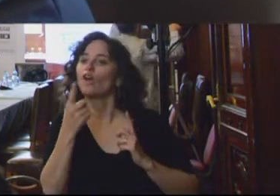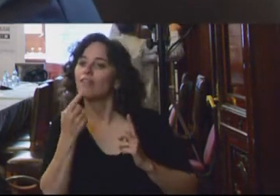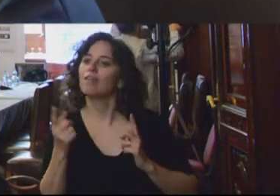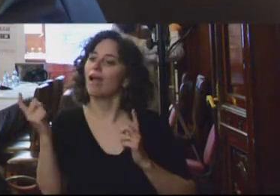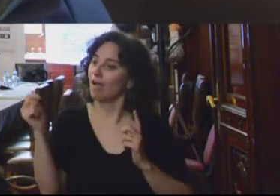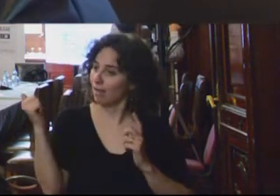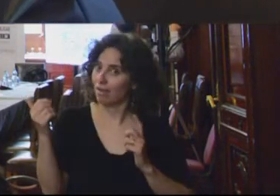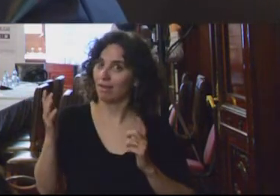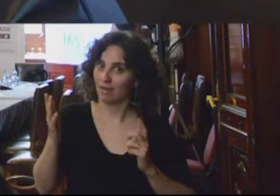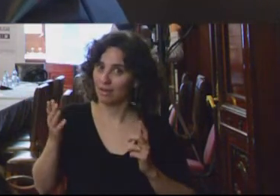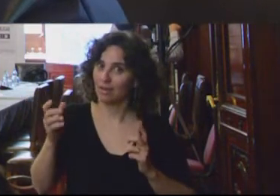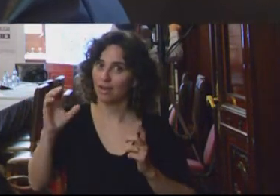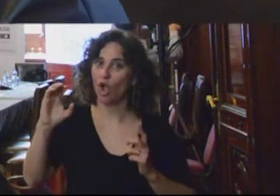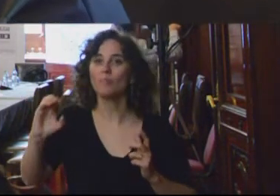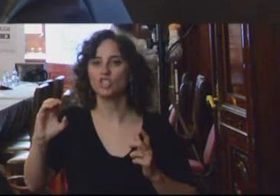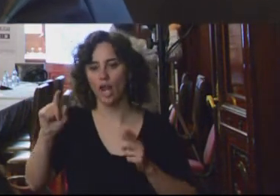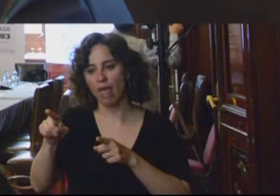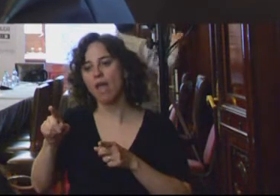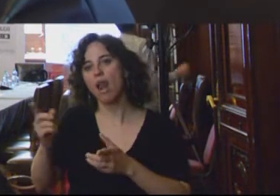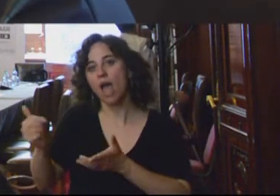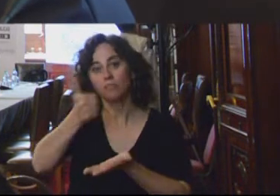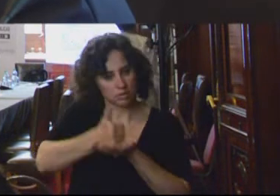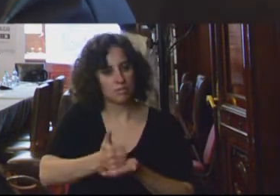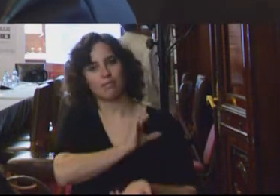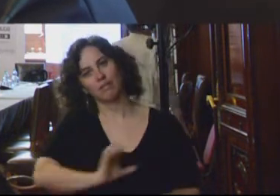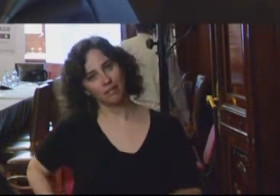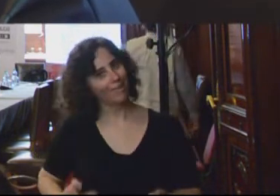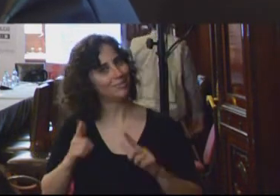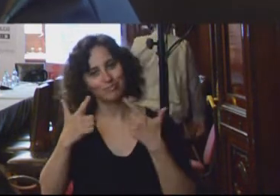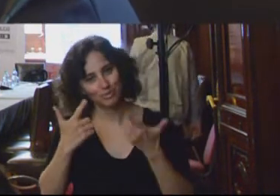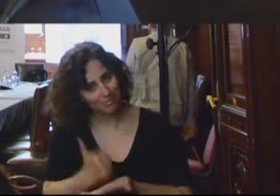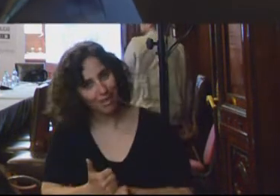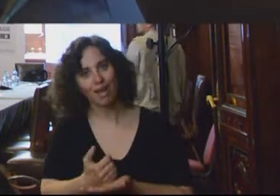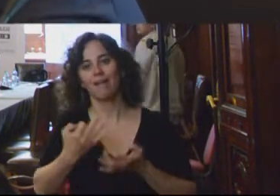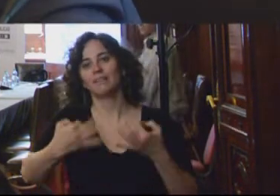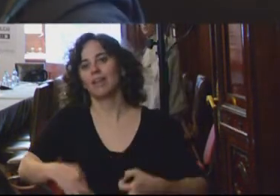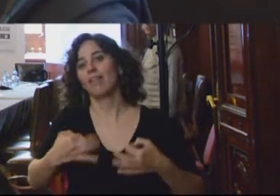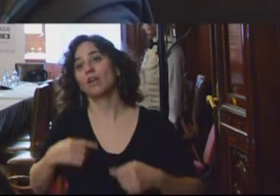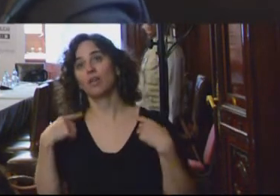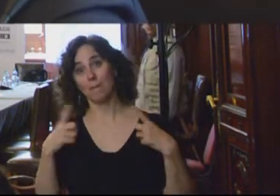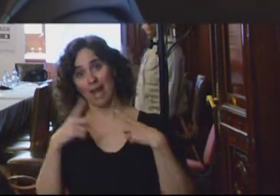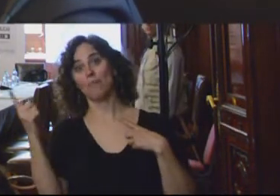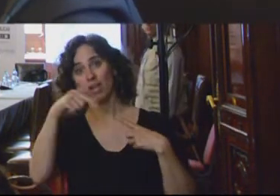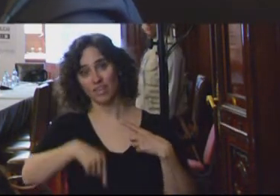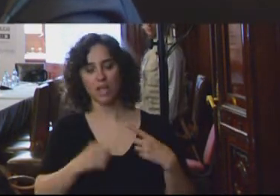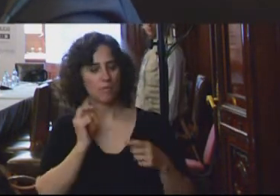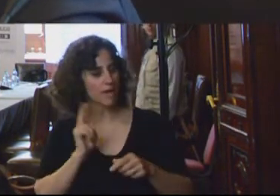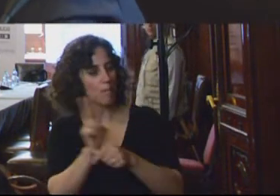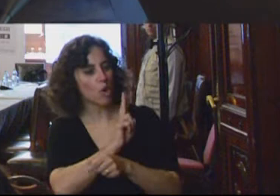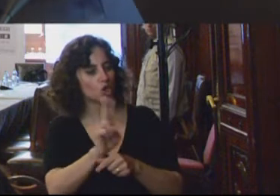comisionada, la presencia del Estado, debido a que efectivamente venimos monitoreando la